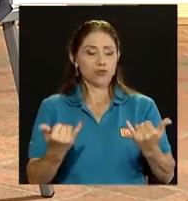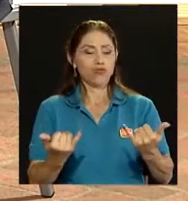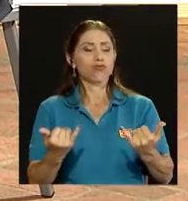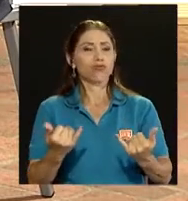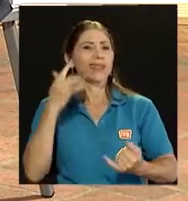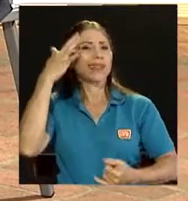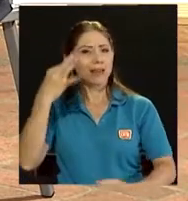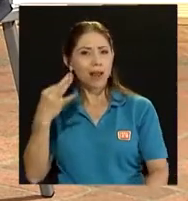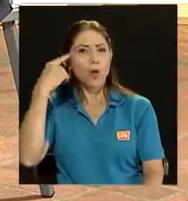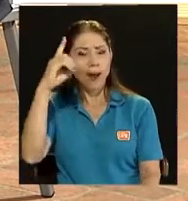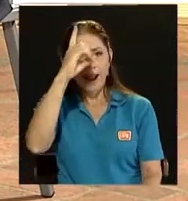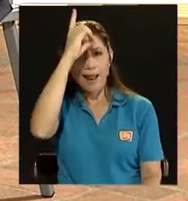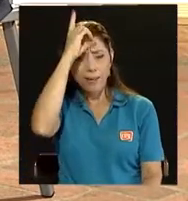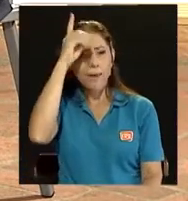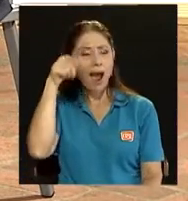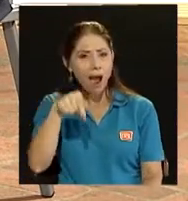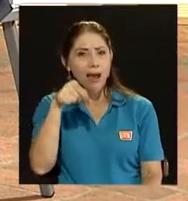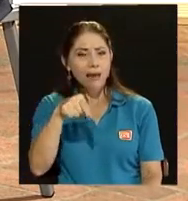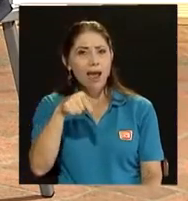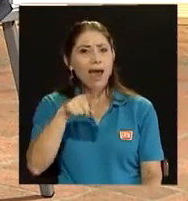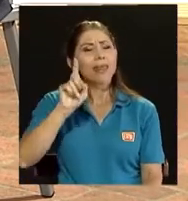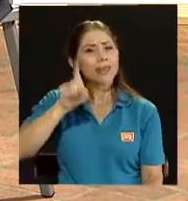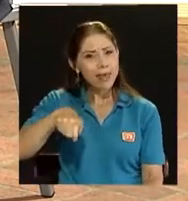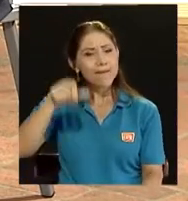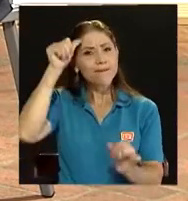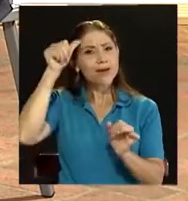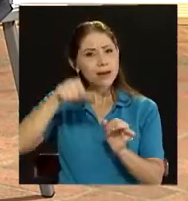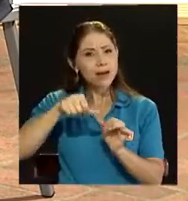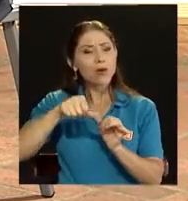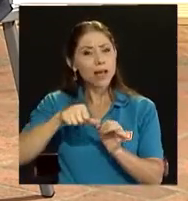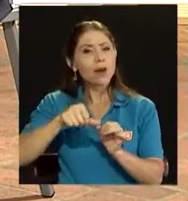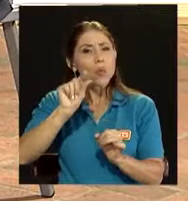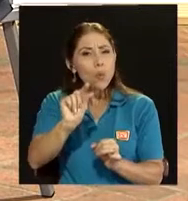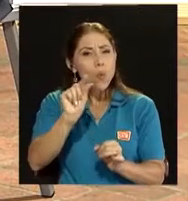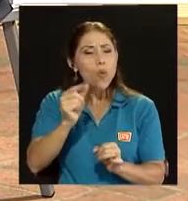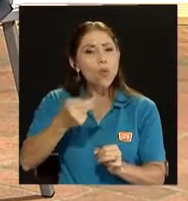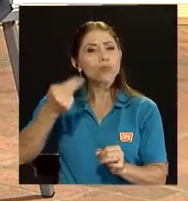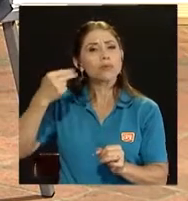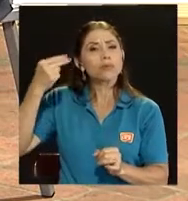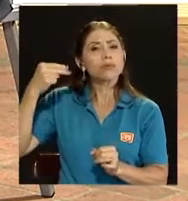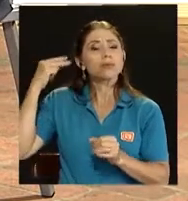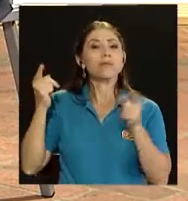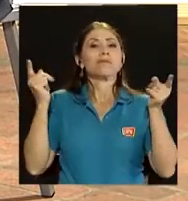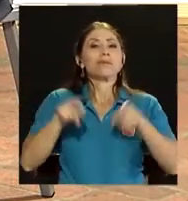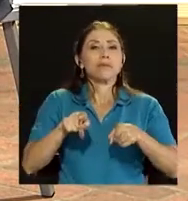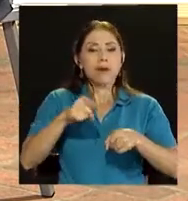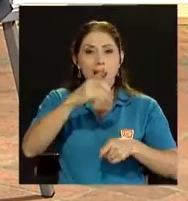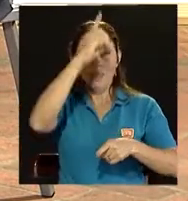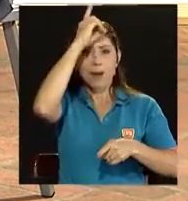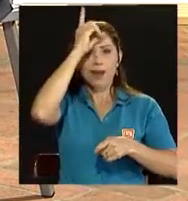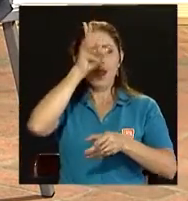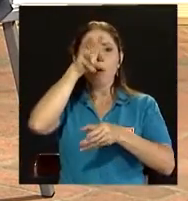para Alemania hay que tal vez recordarse un poco la historia de Alemania en las Naciones Unidas.